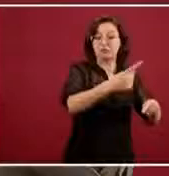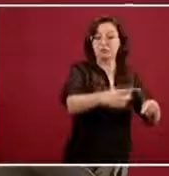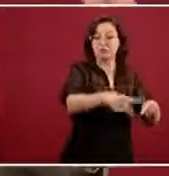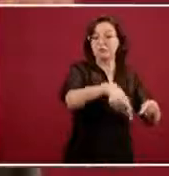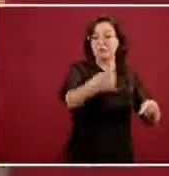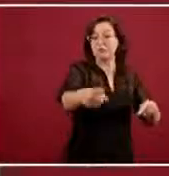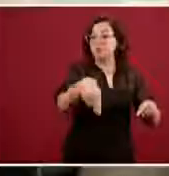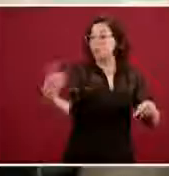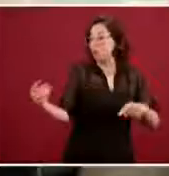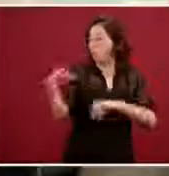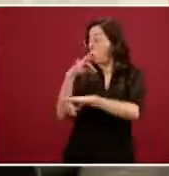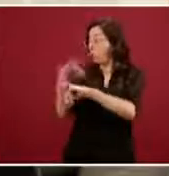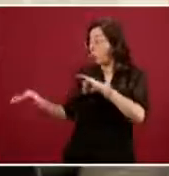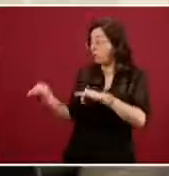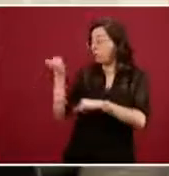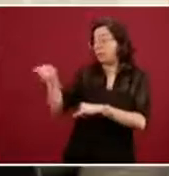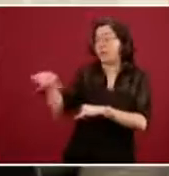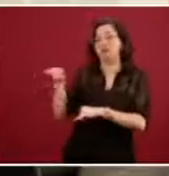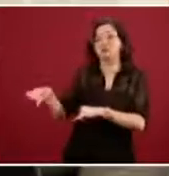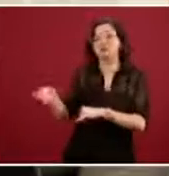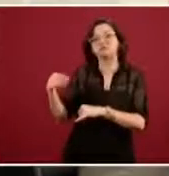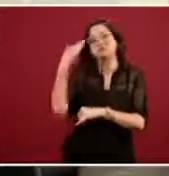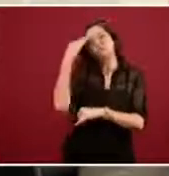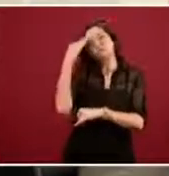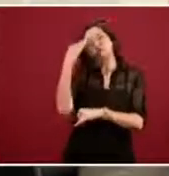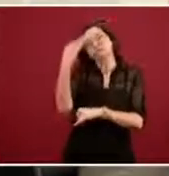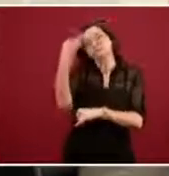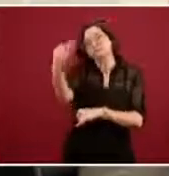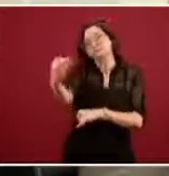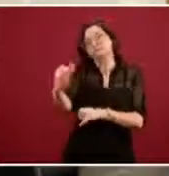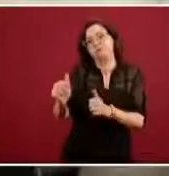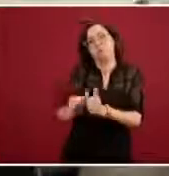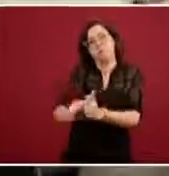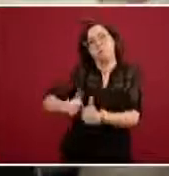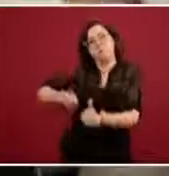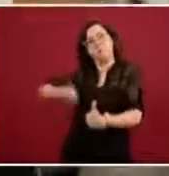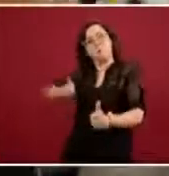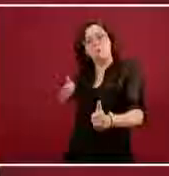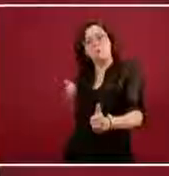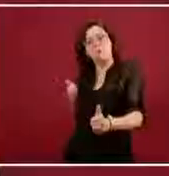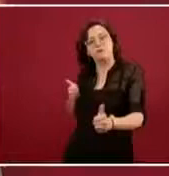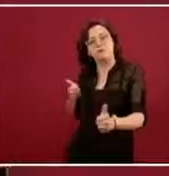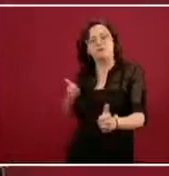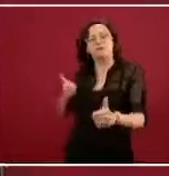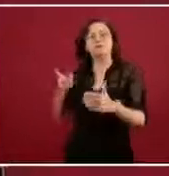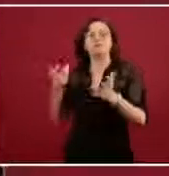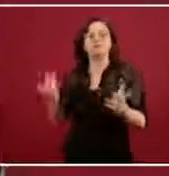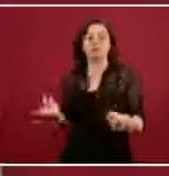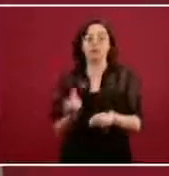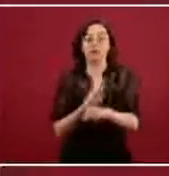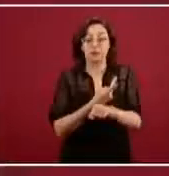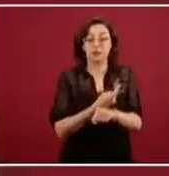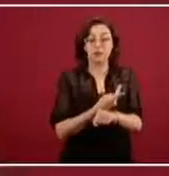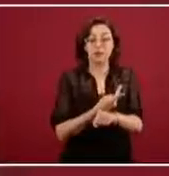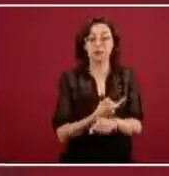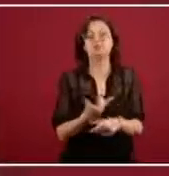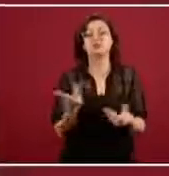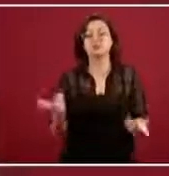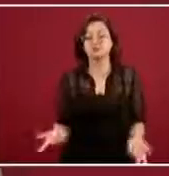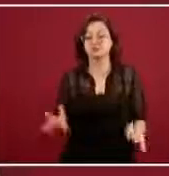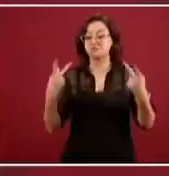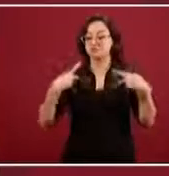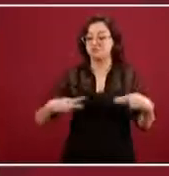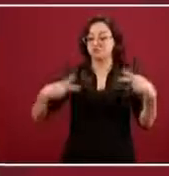afectada. En la medida en que permanezcan personas susceptibles a la infección, es decir, que no